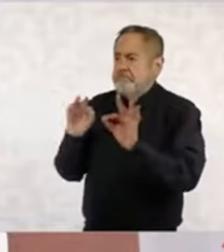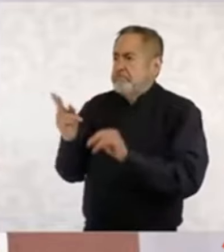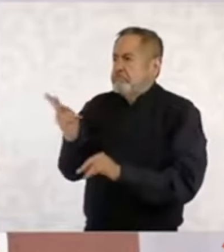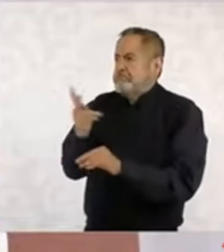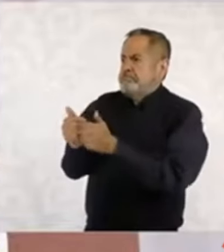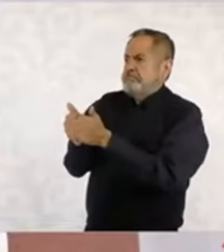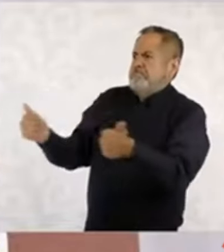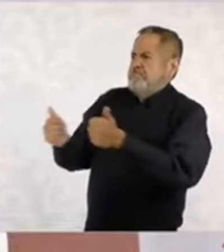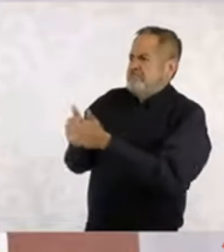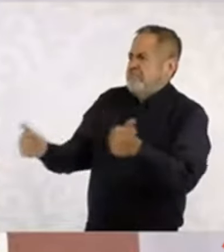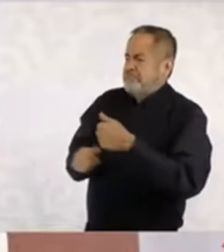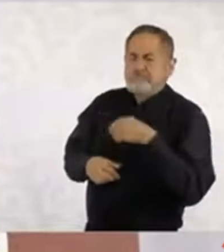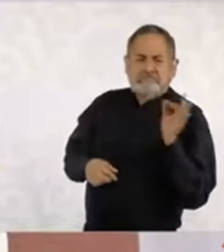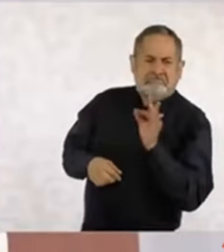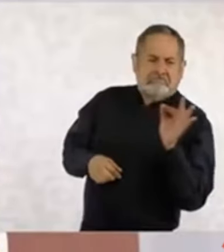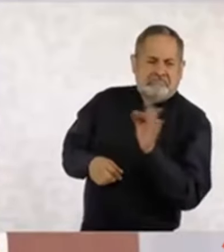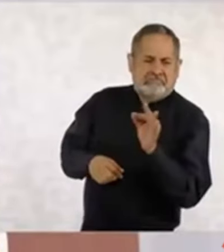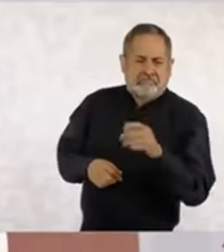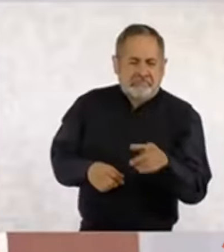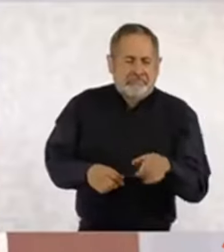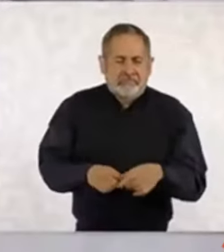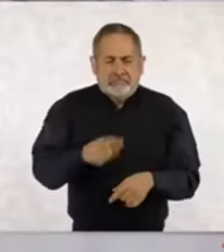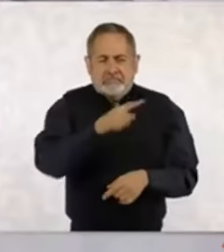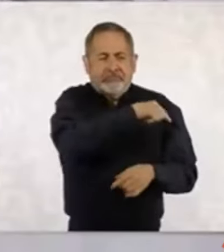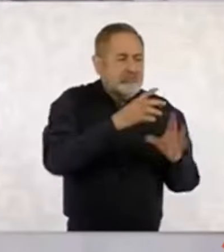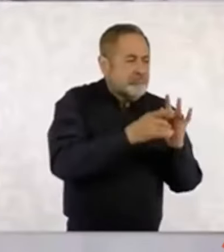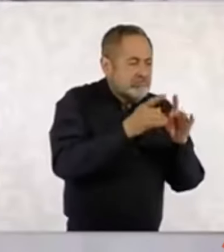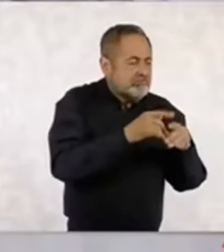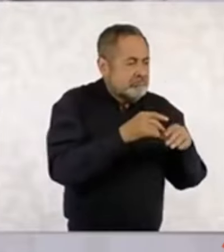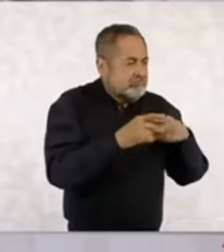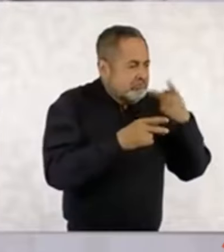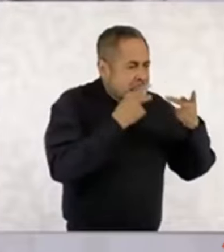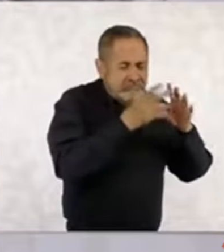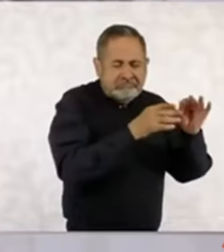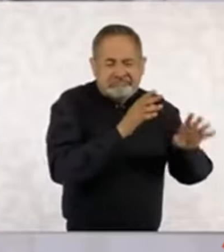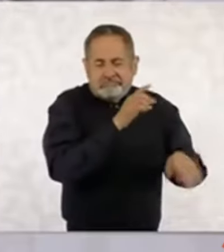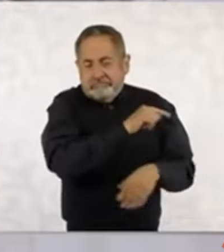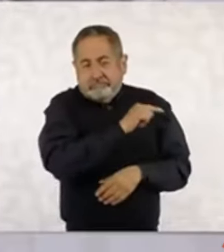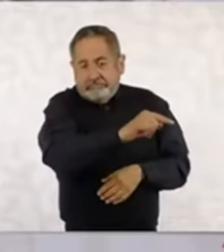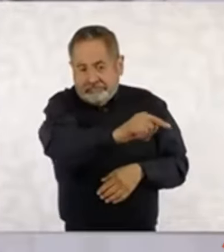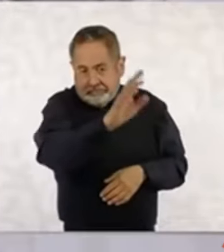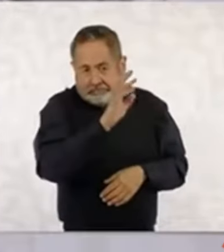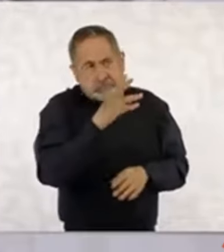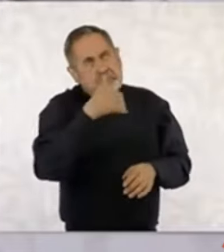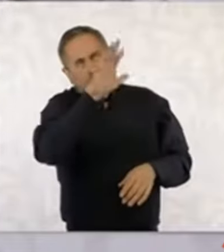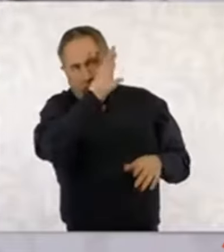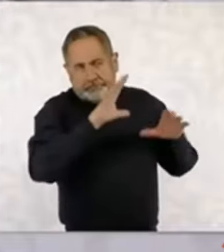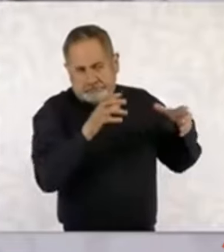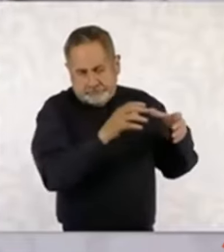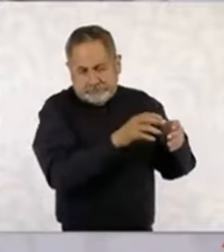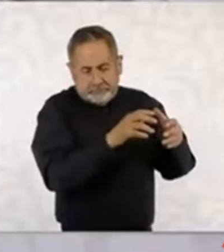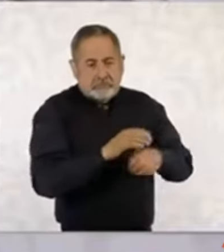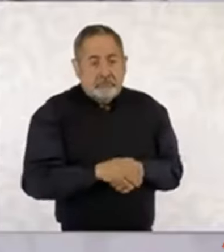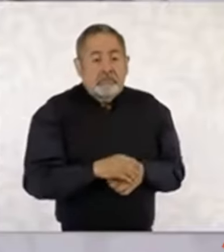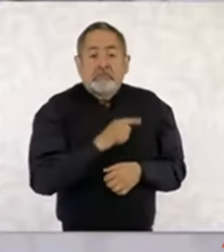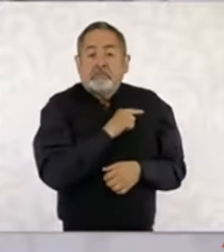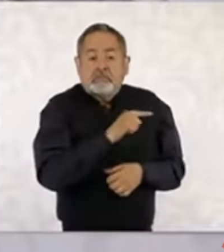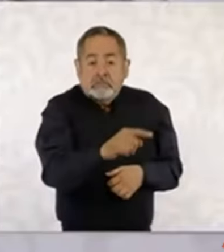o comentócratas que recibían apapachos del viejo régimen, que tenían la